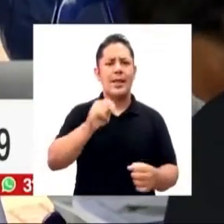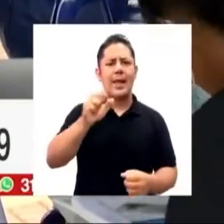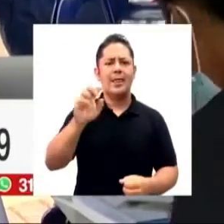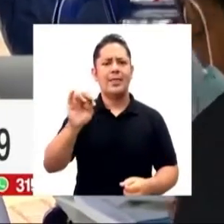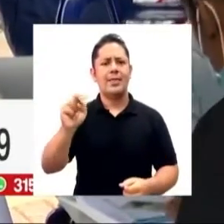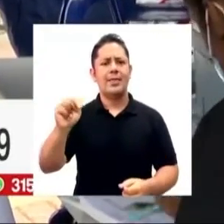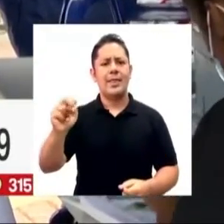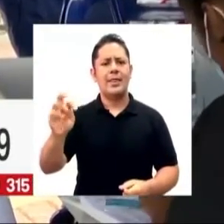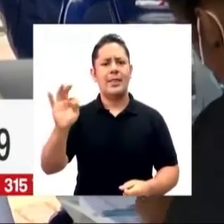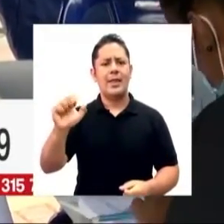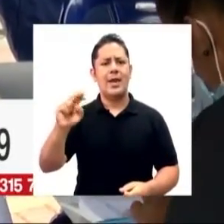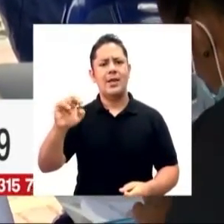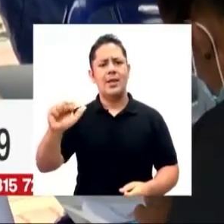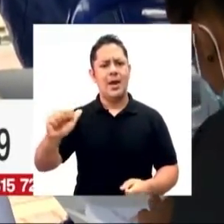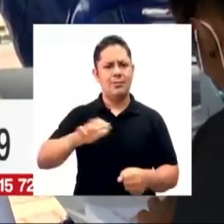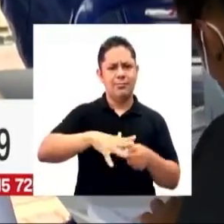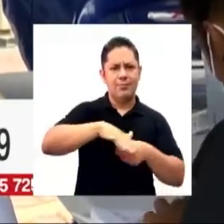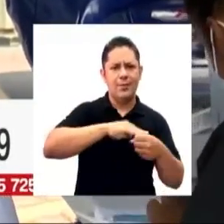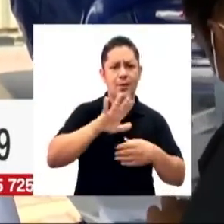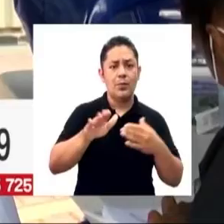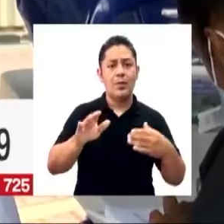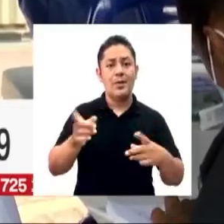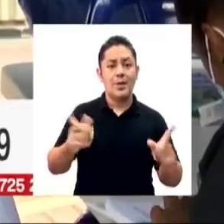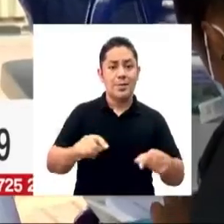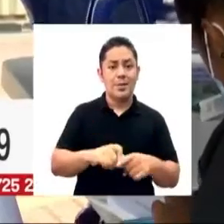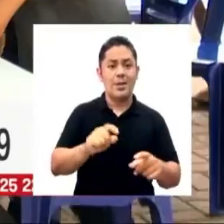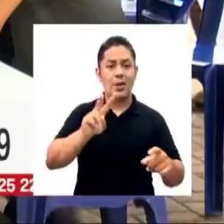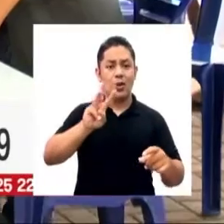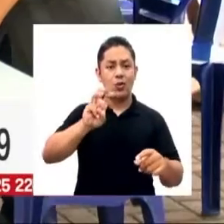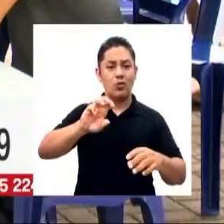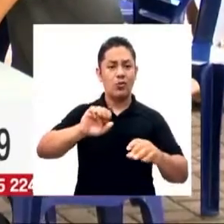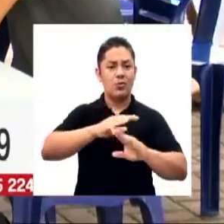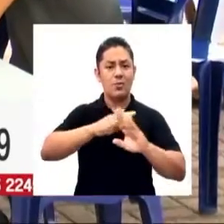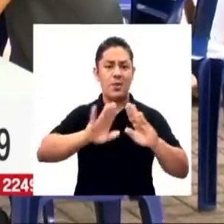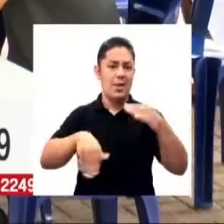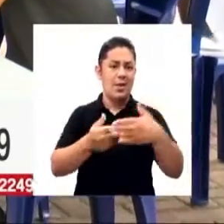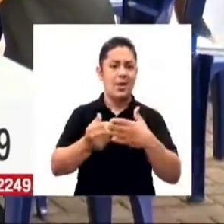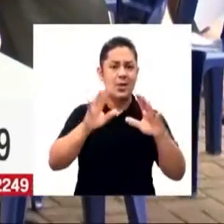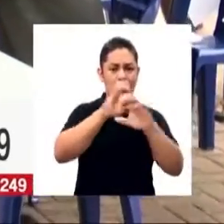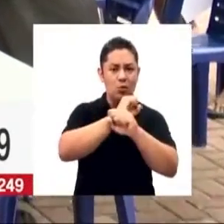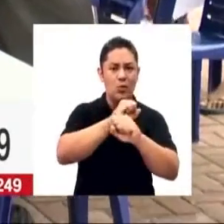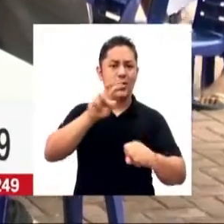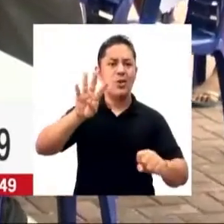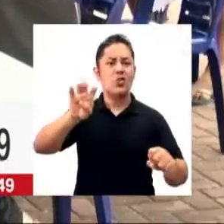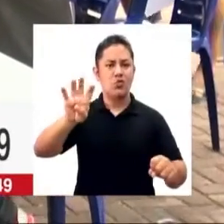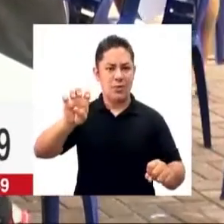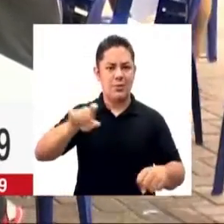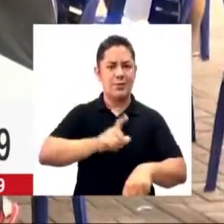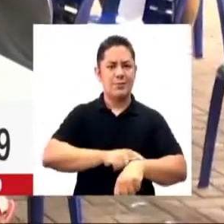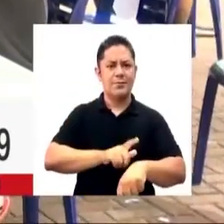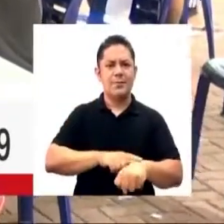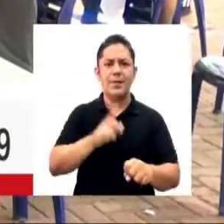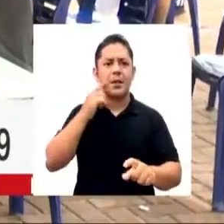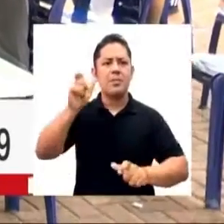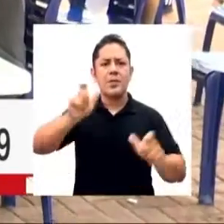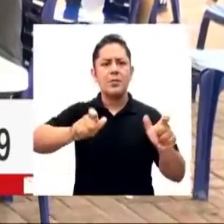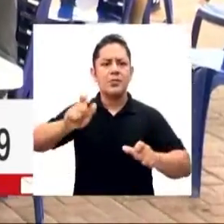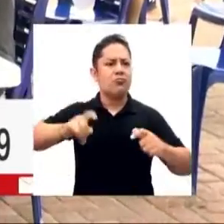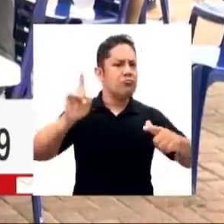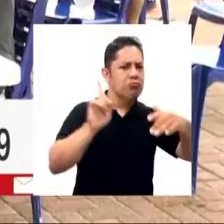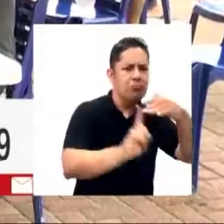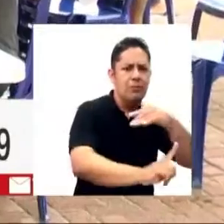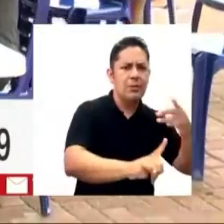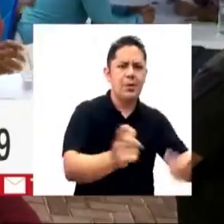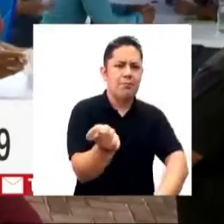Parque Central de Natania. También en jornada continua desde las 8:30 hasta las 9 de la noche, con el fin de que se acerquen tanto para